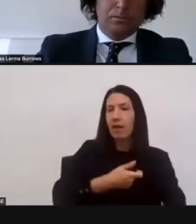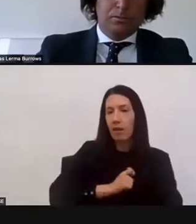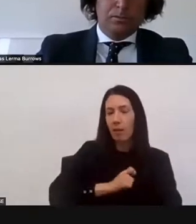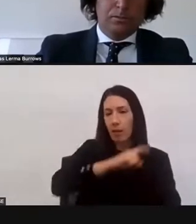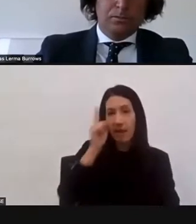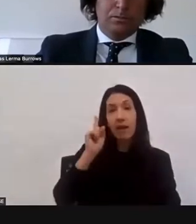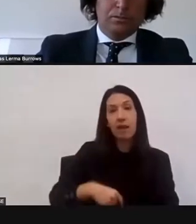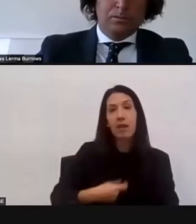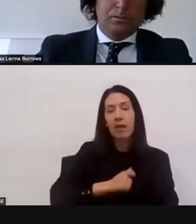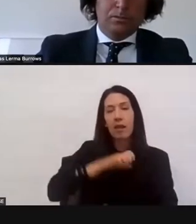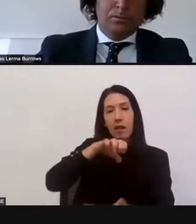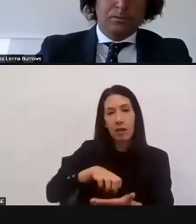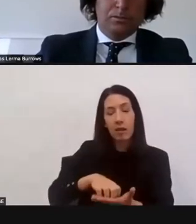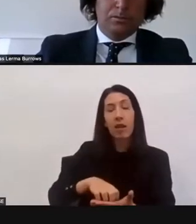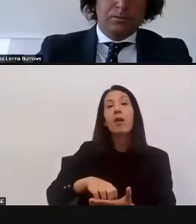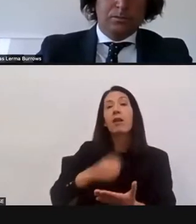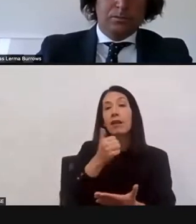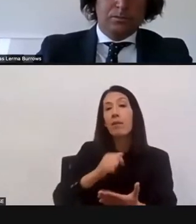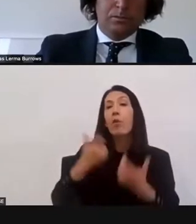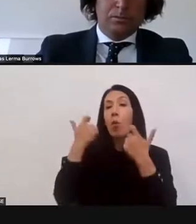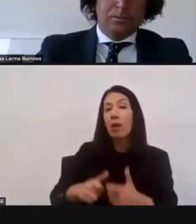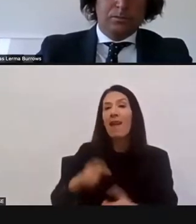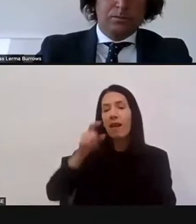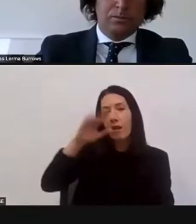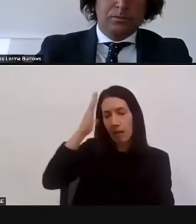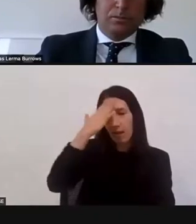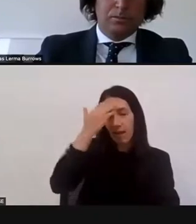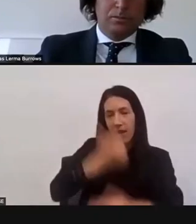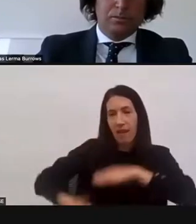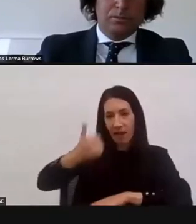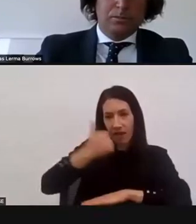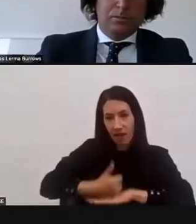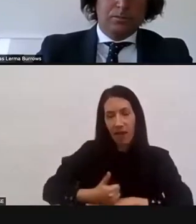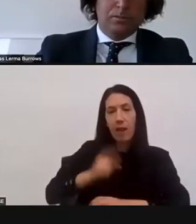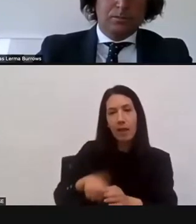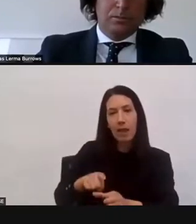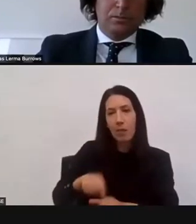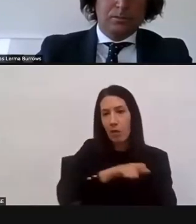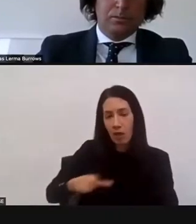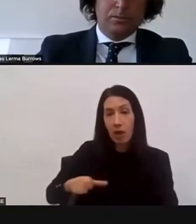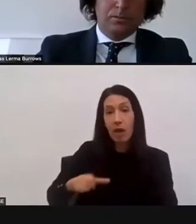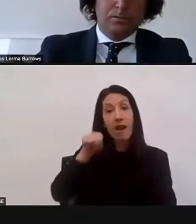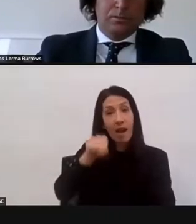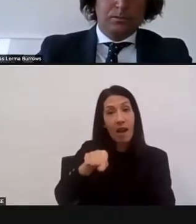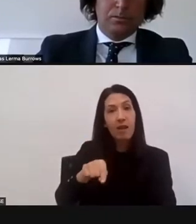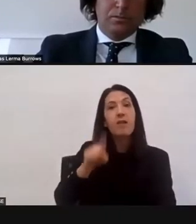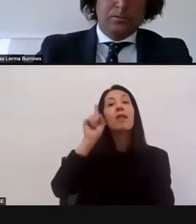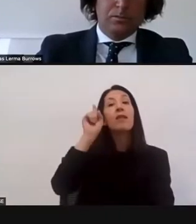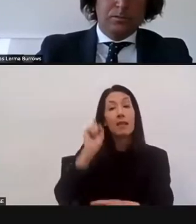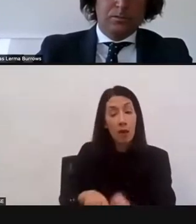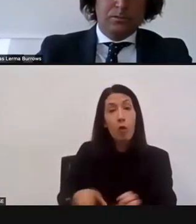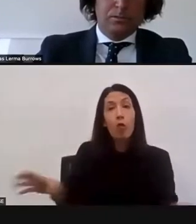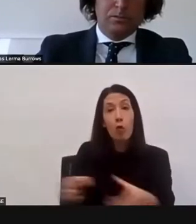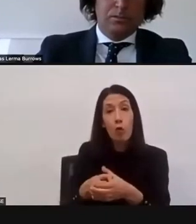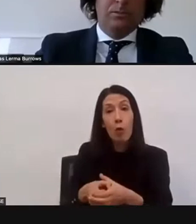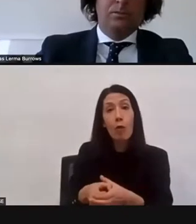Local de Linares, en la Unidad Central de Participación Ciudadana de la Comisaría General de Seguridad Ciudadana, donde es miembro del Grupo de Delitos